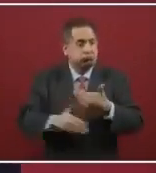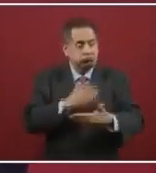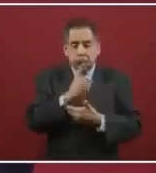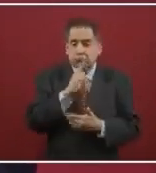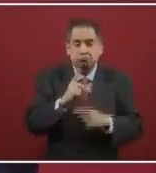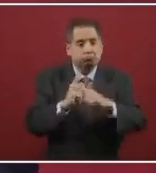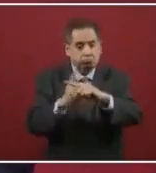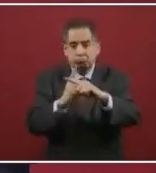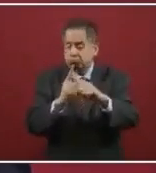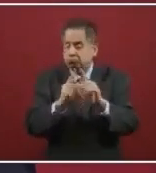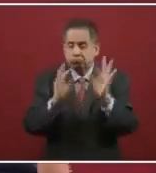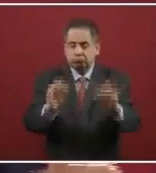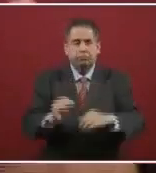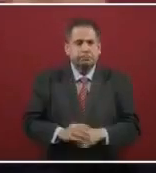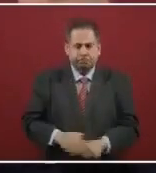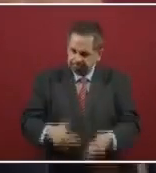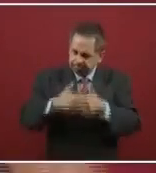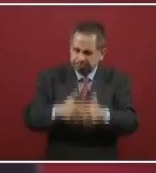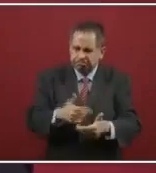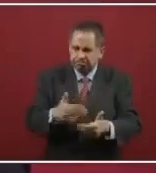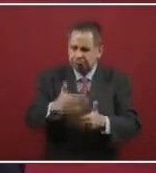respondiendo. Y vamos a seguir